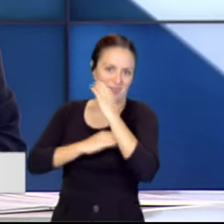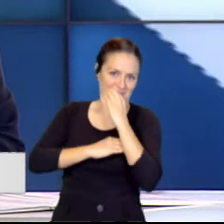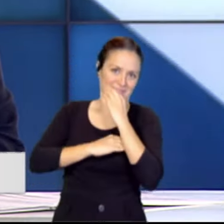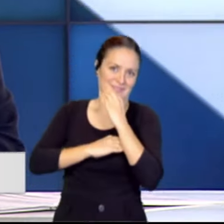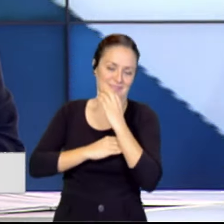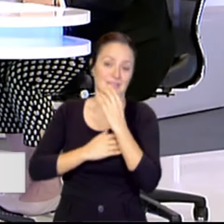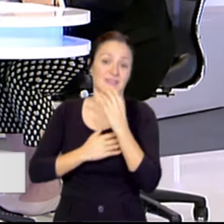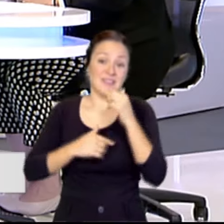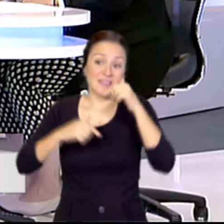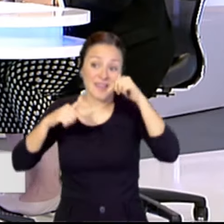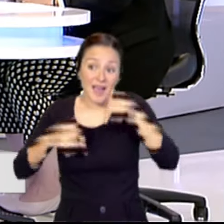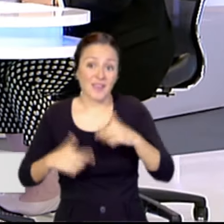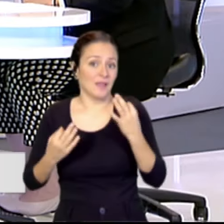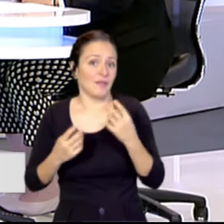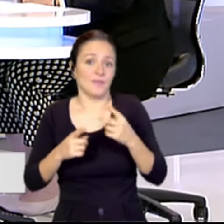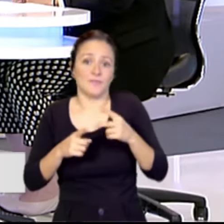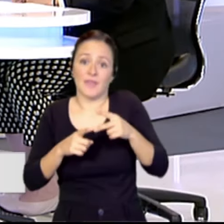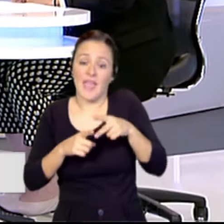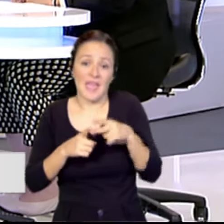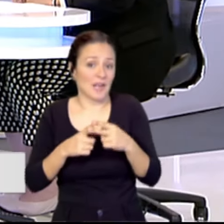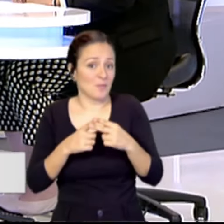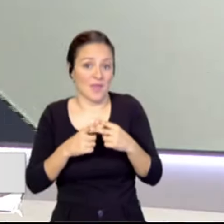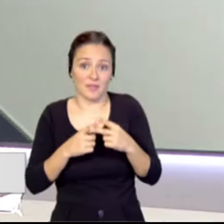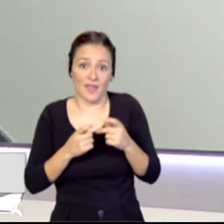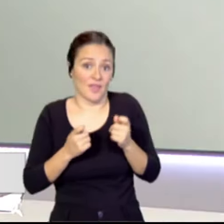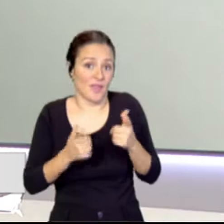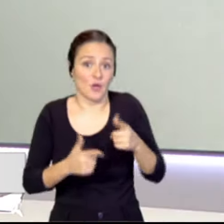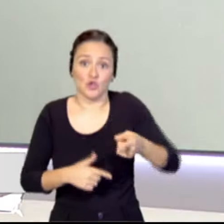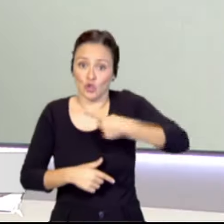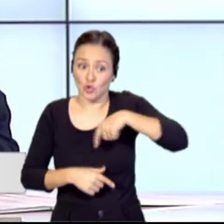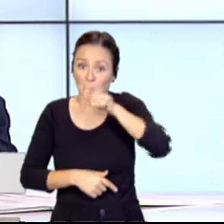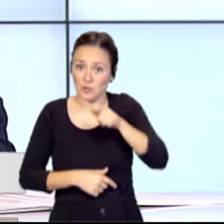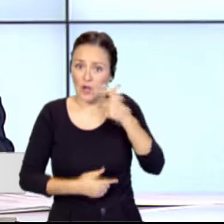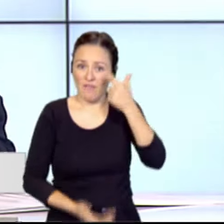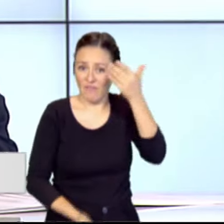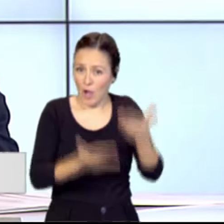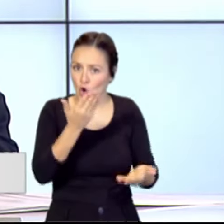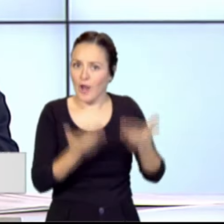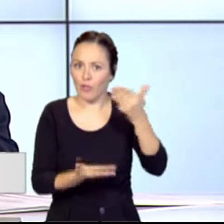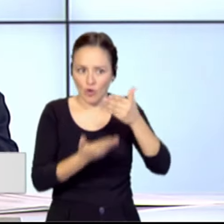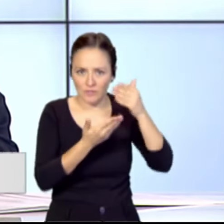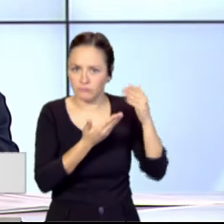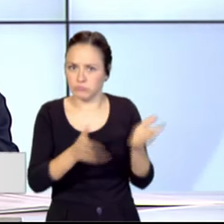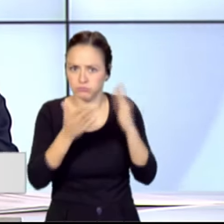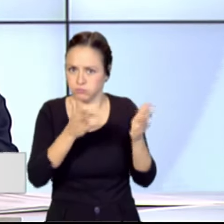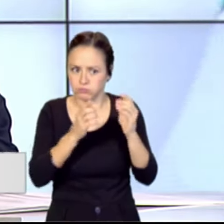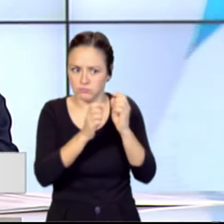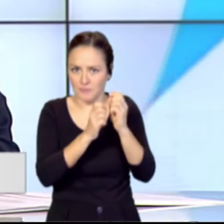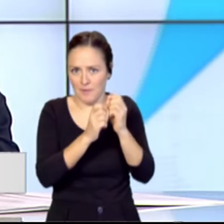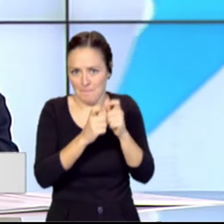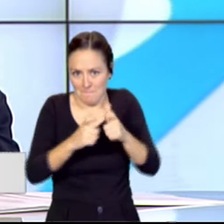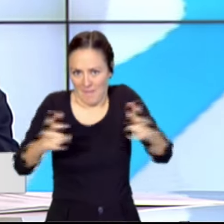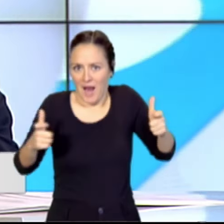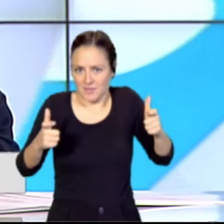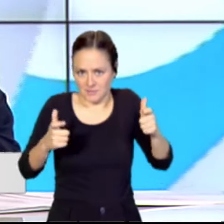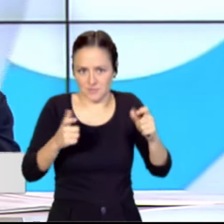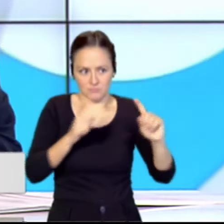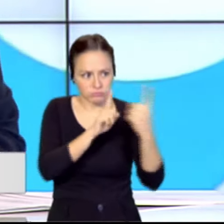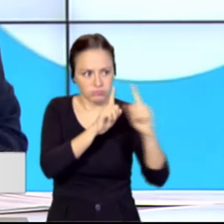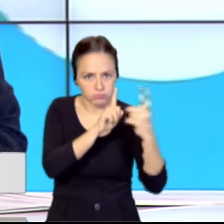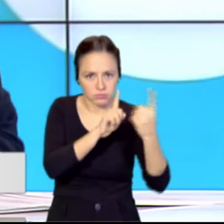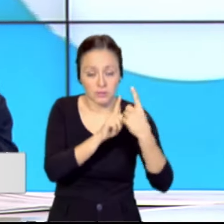eh Nosotros hemos eh puesto más valoradores en el área de de valoración eh hemos puesto eh hemos